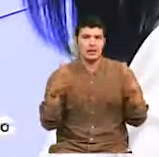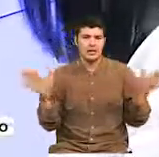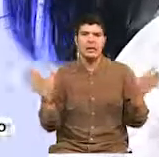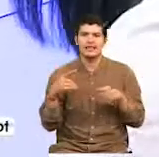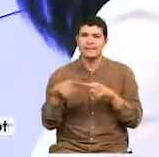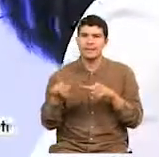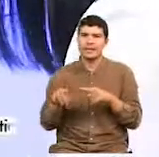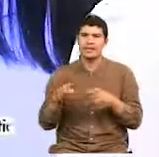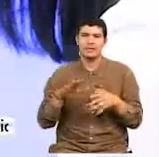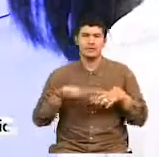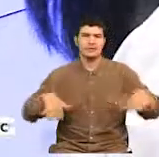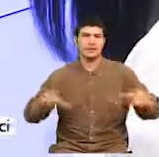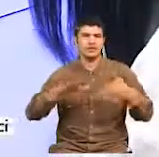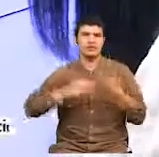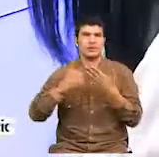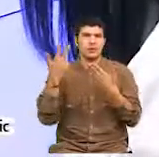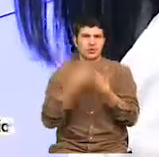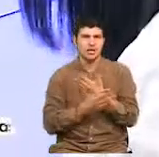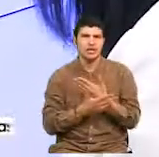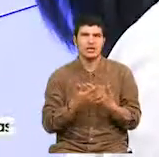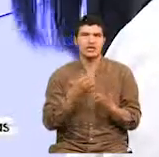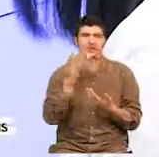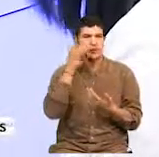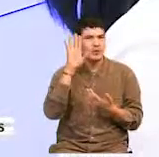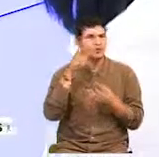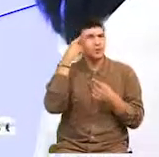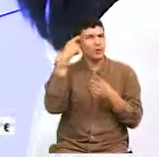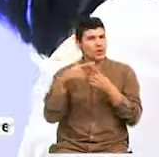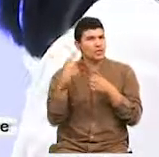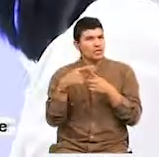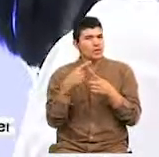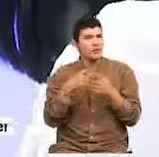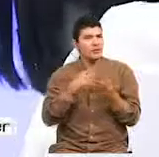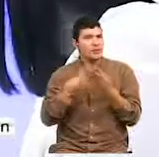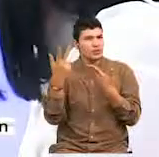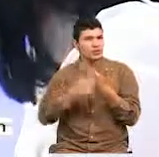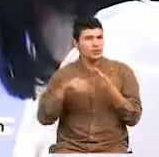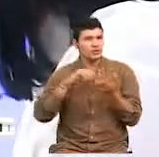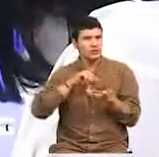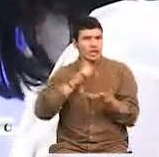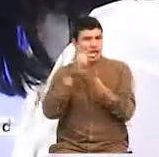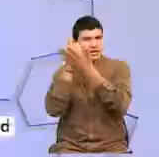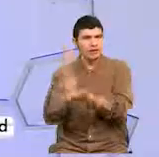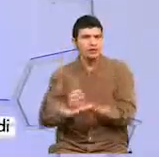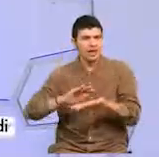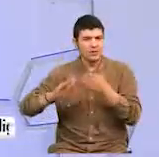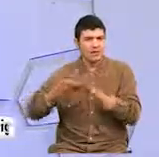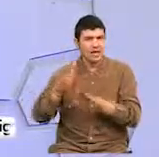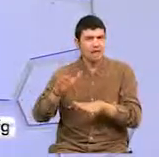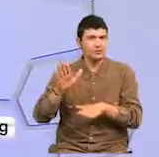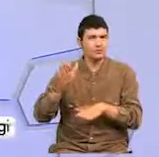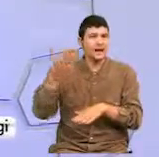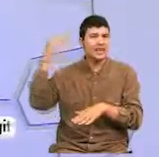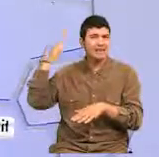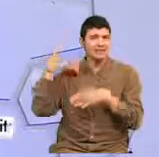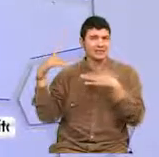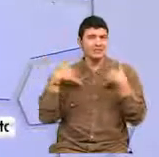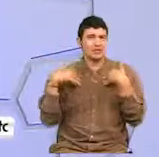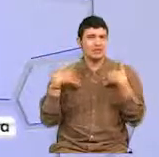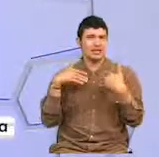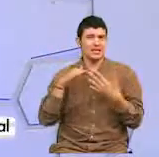a la comunidad, proyectos de pronto positivos para la comunidad, a donde antes se subieron esa presencia tanto de la FARC como